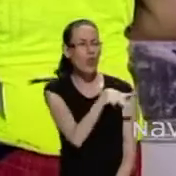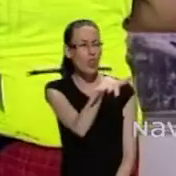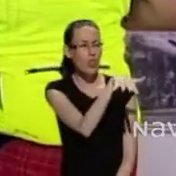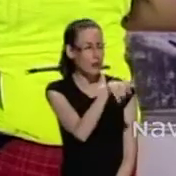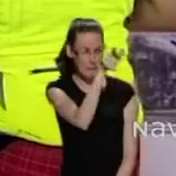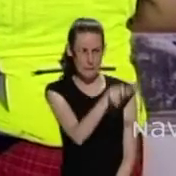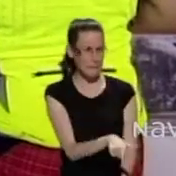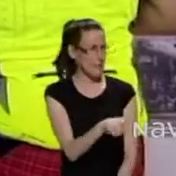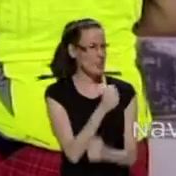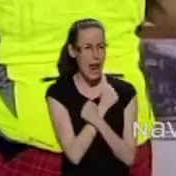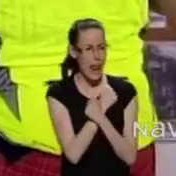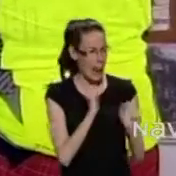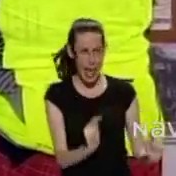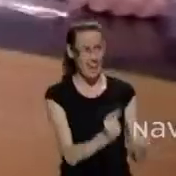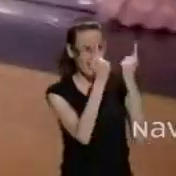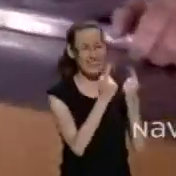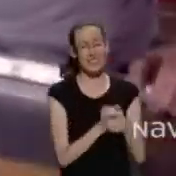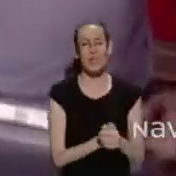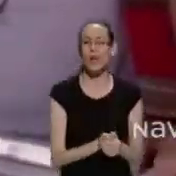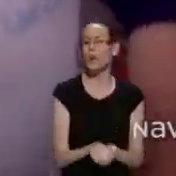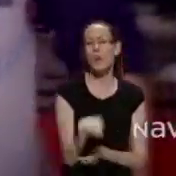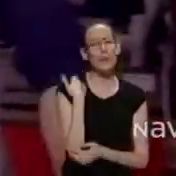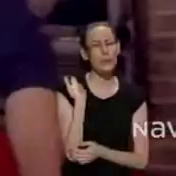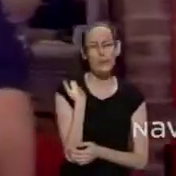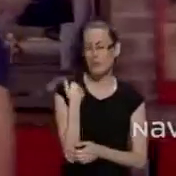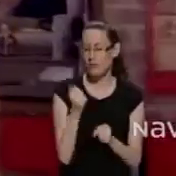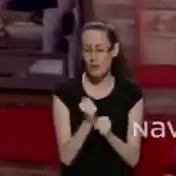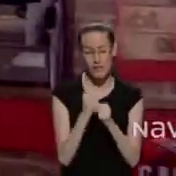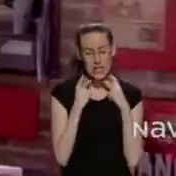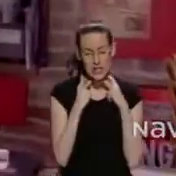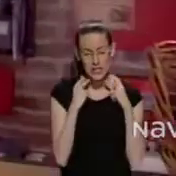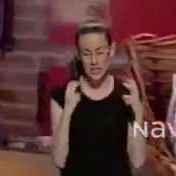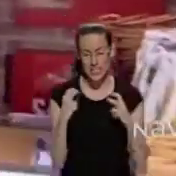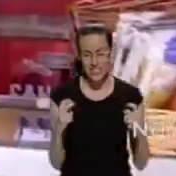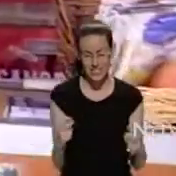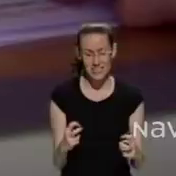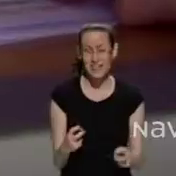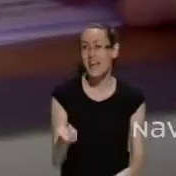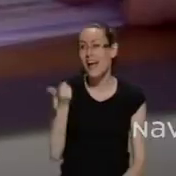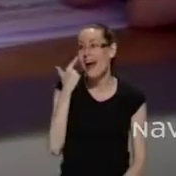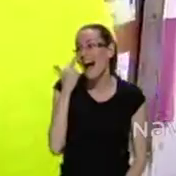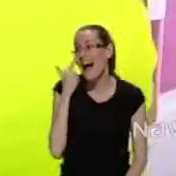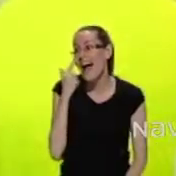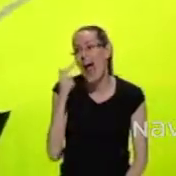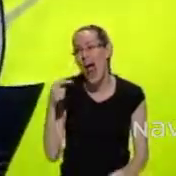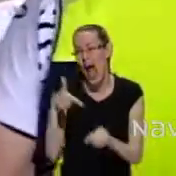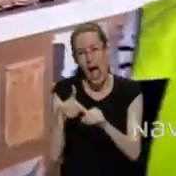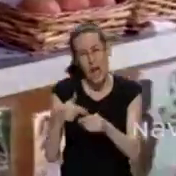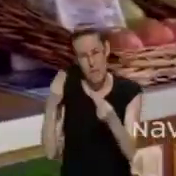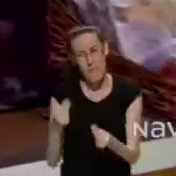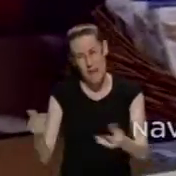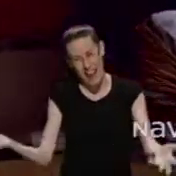Tenía un trabajo muy estresante y decidí cambiar. Buen camino con esa gasolina. ¡Ánimo! Todo lo que pueden necesitar,